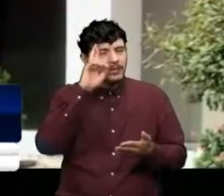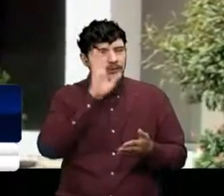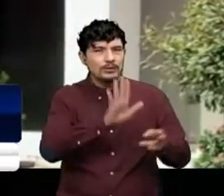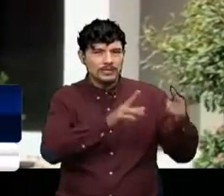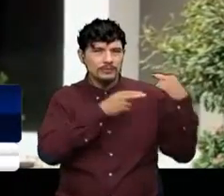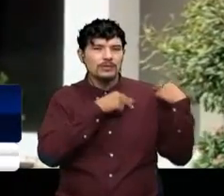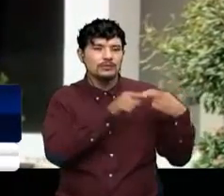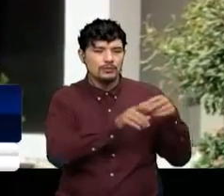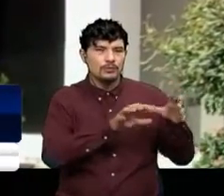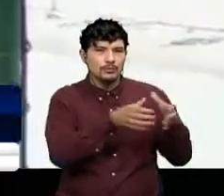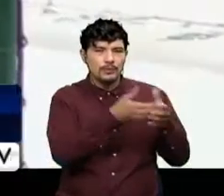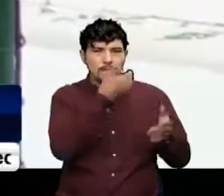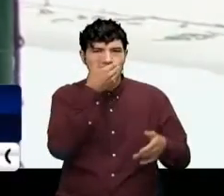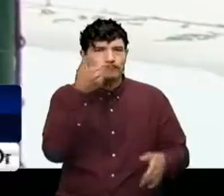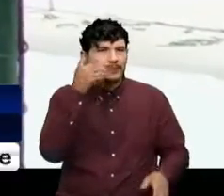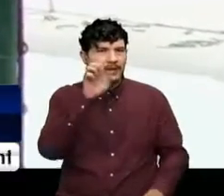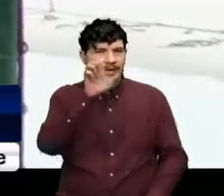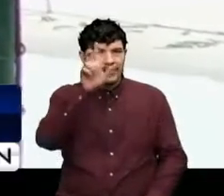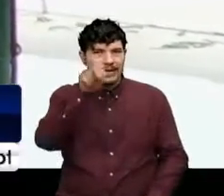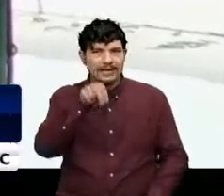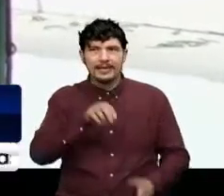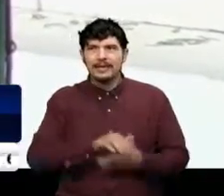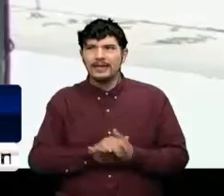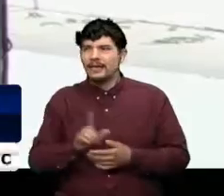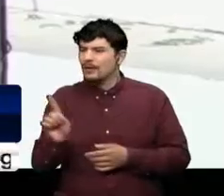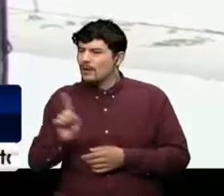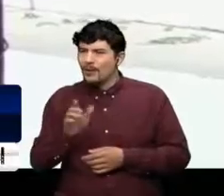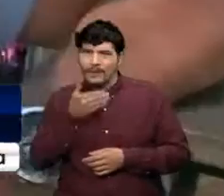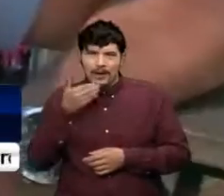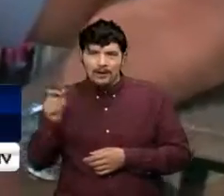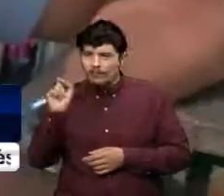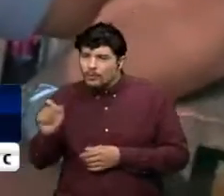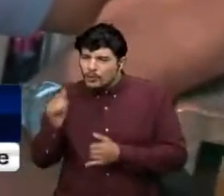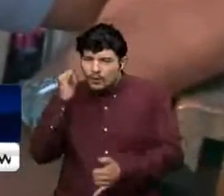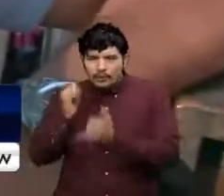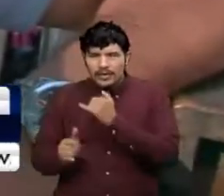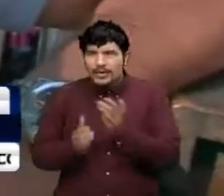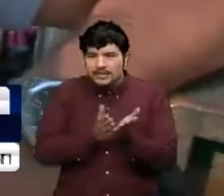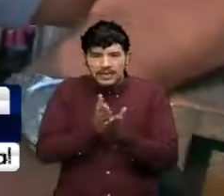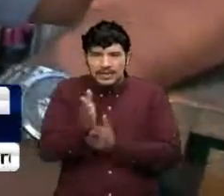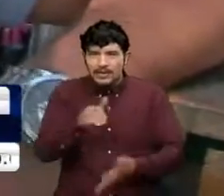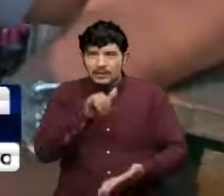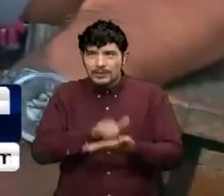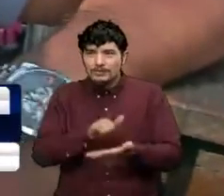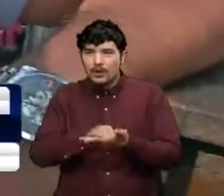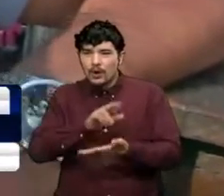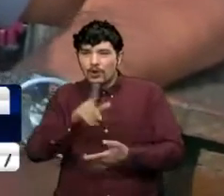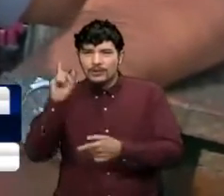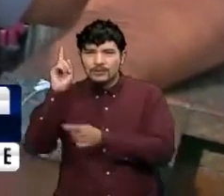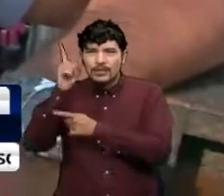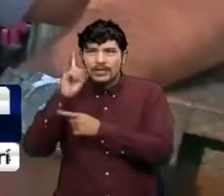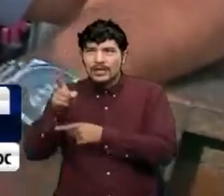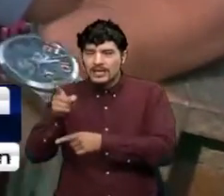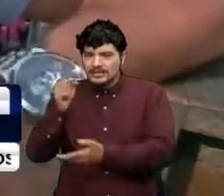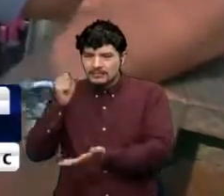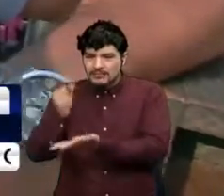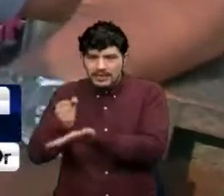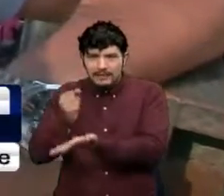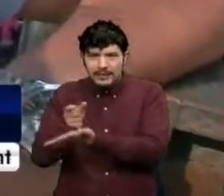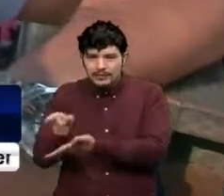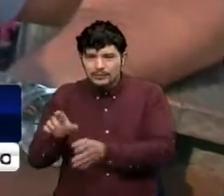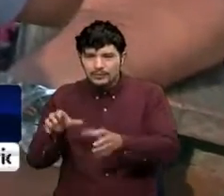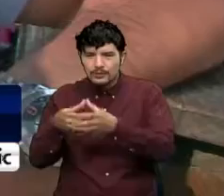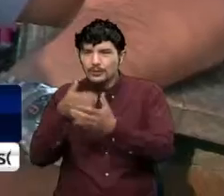atribuyen a este grupo armado. No, eso es mejor darle punto final y seguir como venían otras políticas que estaban acabando con